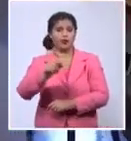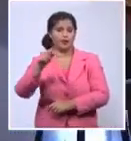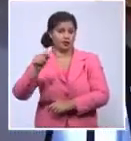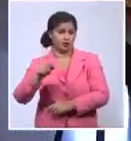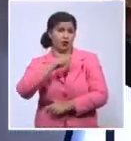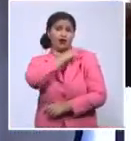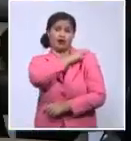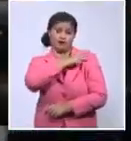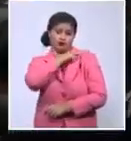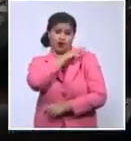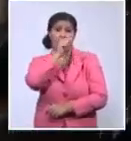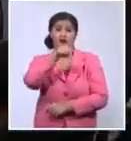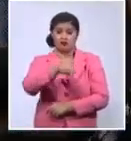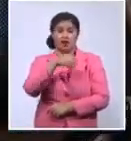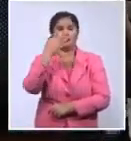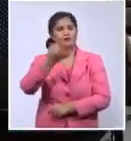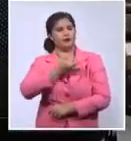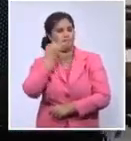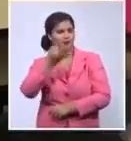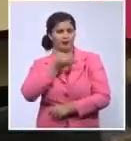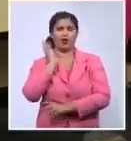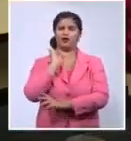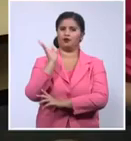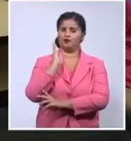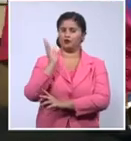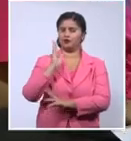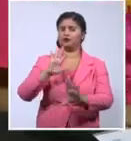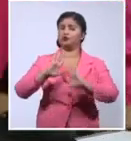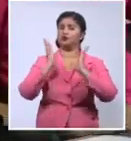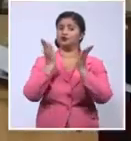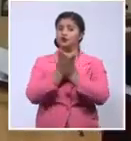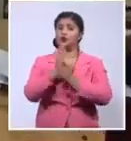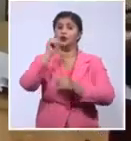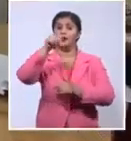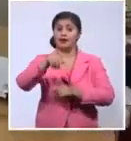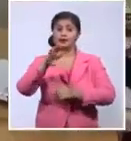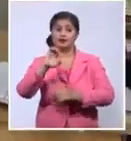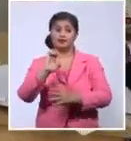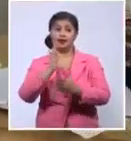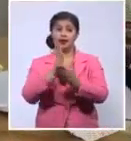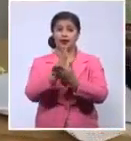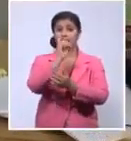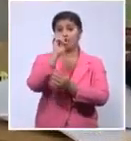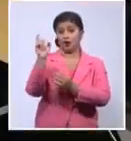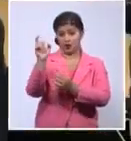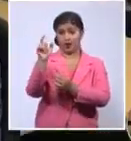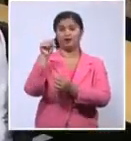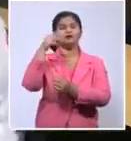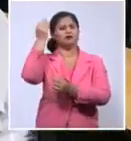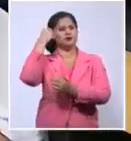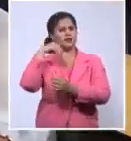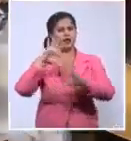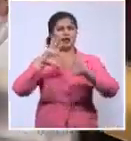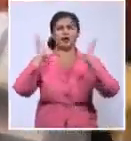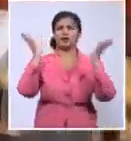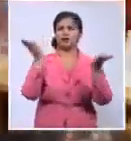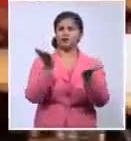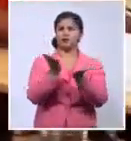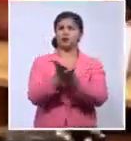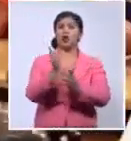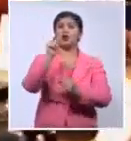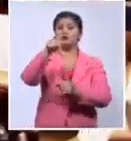las organizaciones de masas y del Estado. La Ñico López, como se le conoce nacional e internacionalmente, ha sido también una escuela